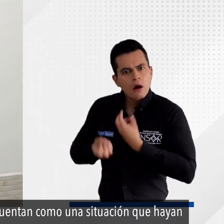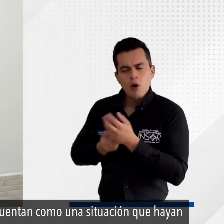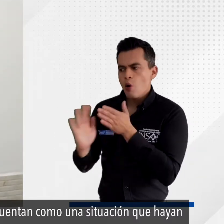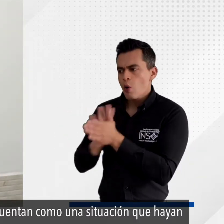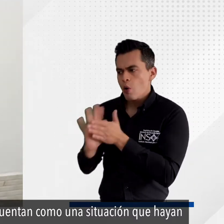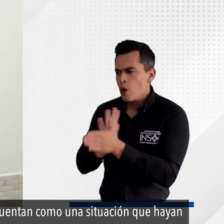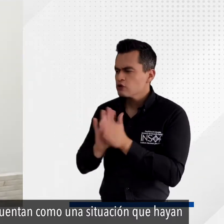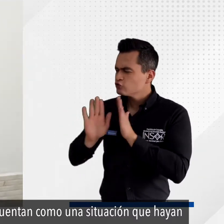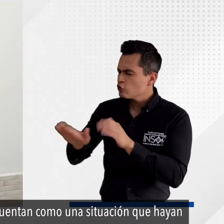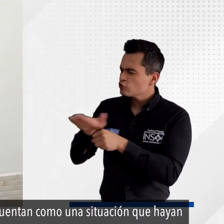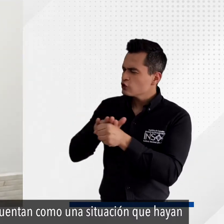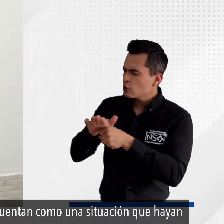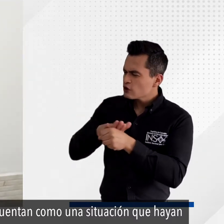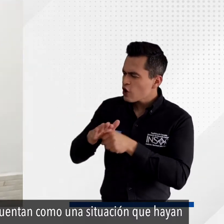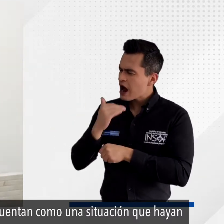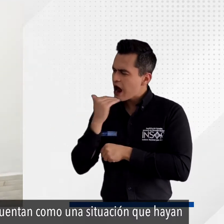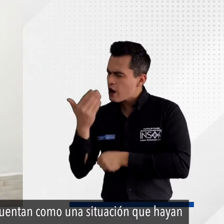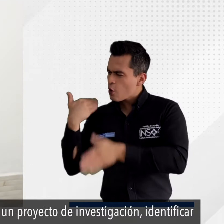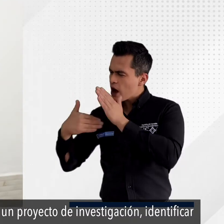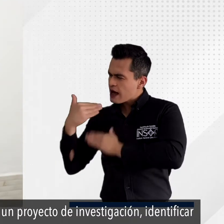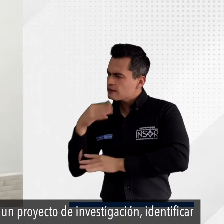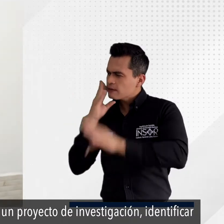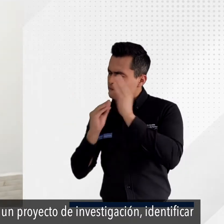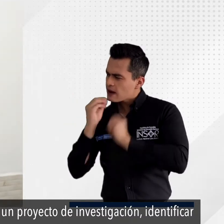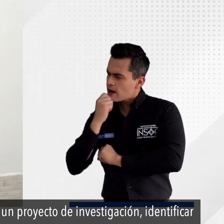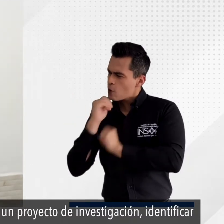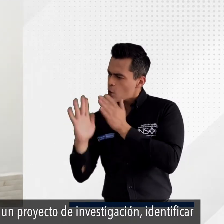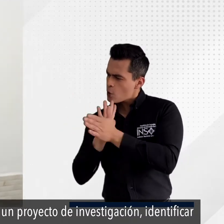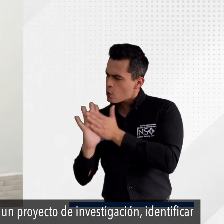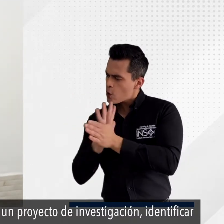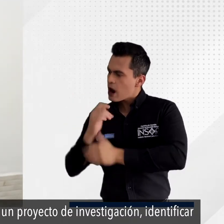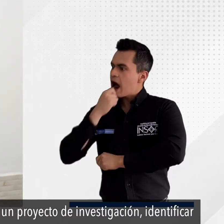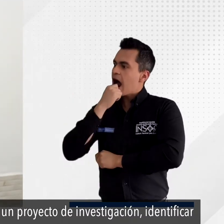una situación que hayan podido experimentar.